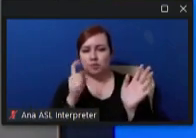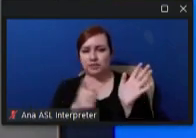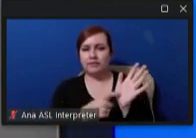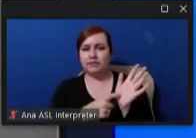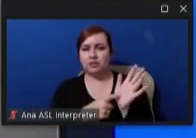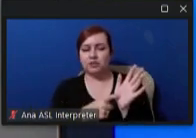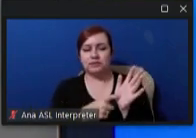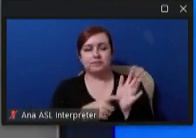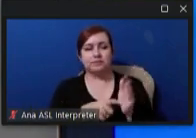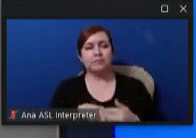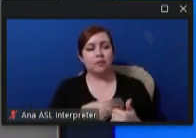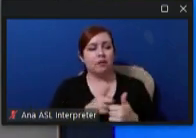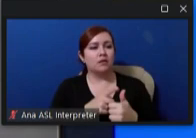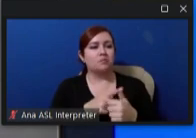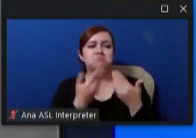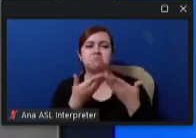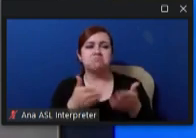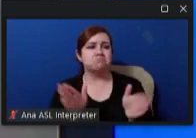es una observación general